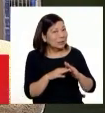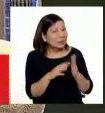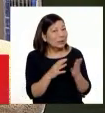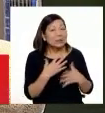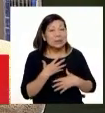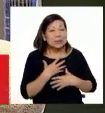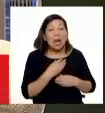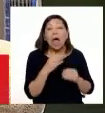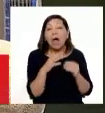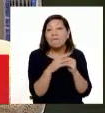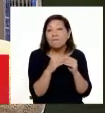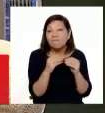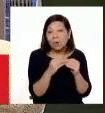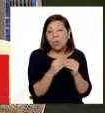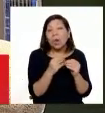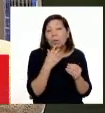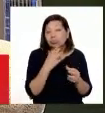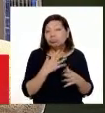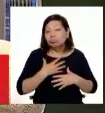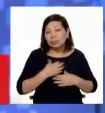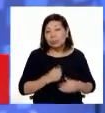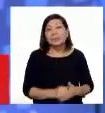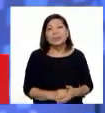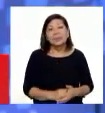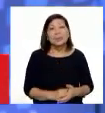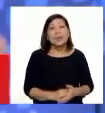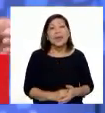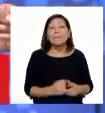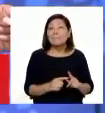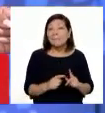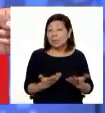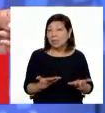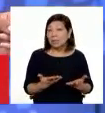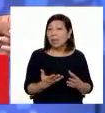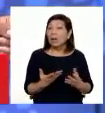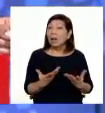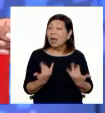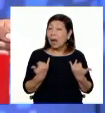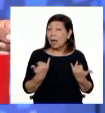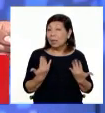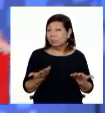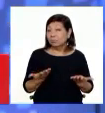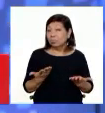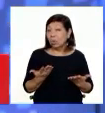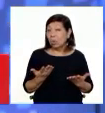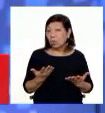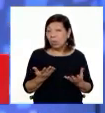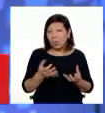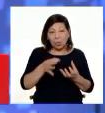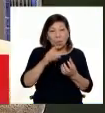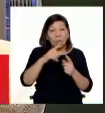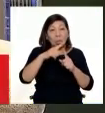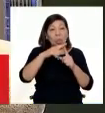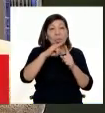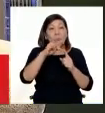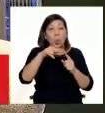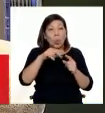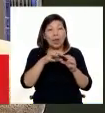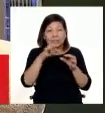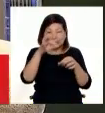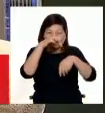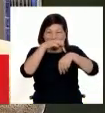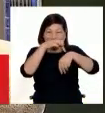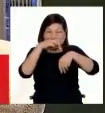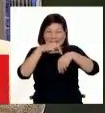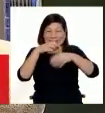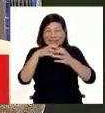mantiene saludable con la fruta, sino también hidratado. Claro, son las más recomendables. ¿Y la fruta que tenemos ahí, esa es tuna? Sí, la tuna también se